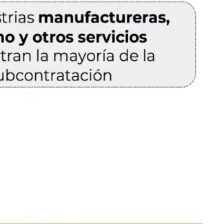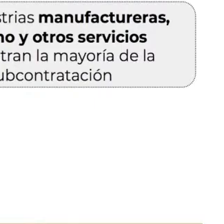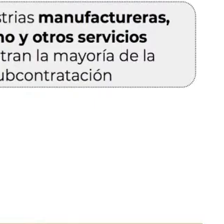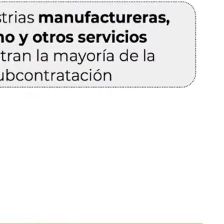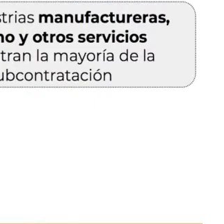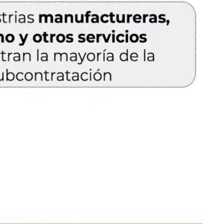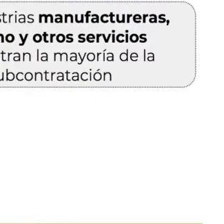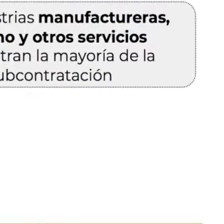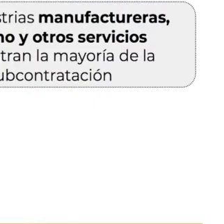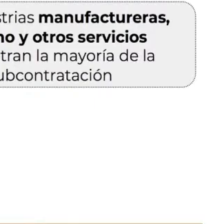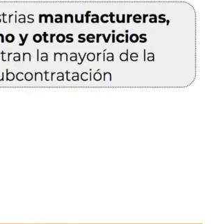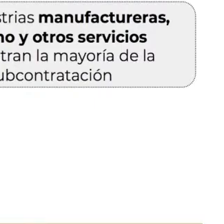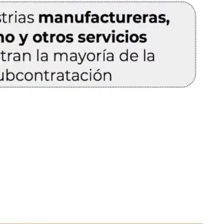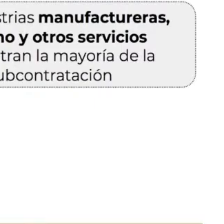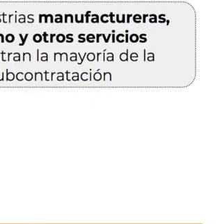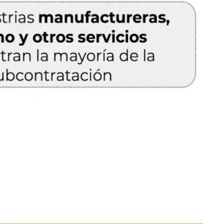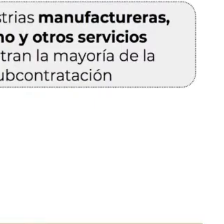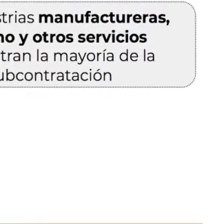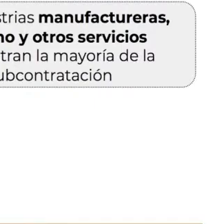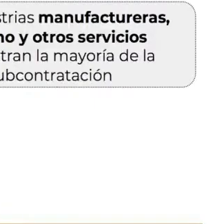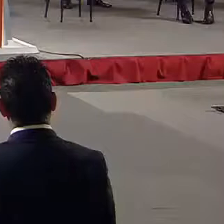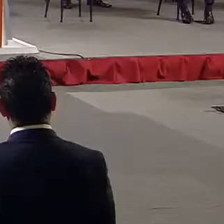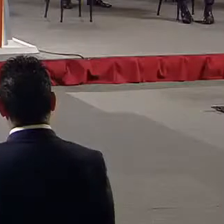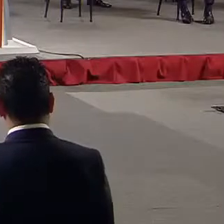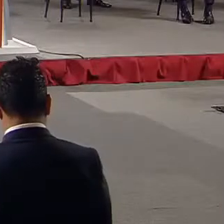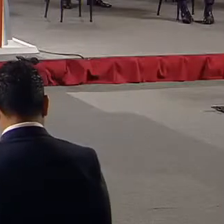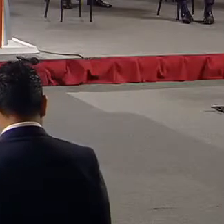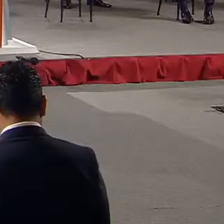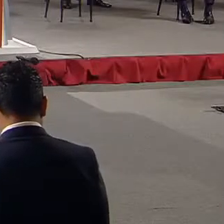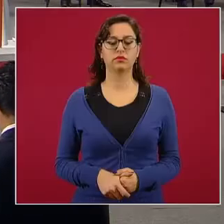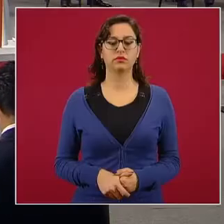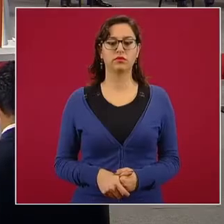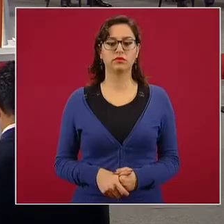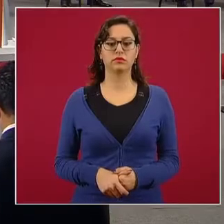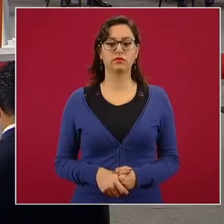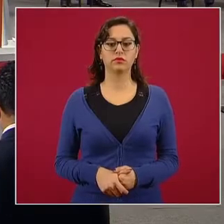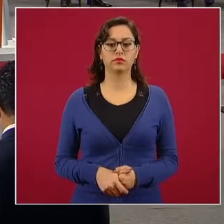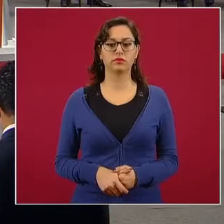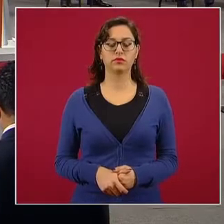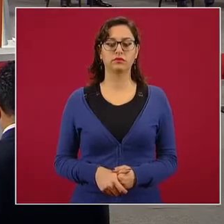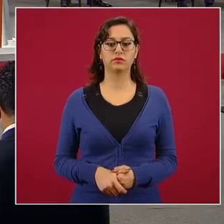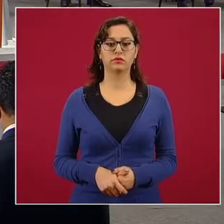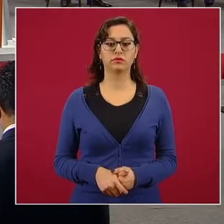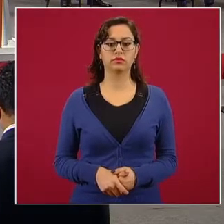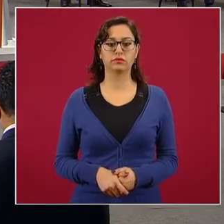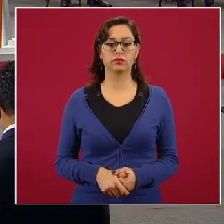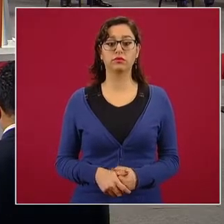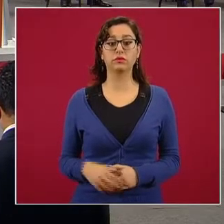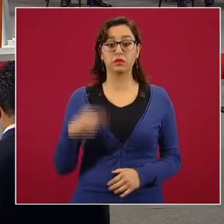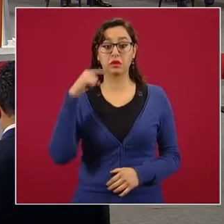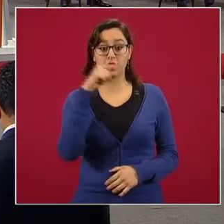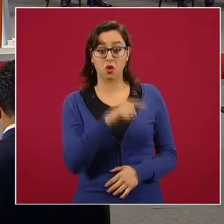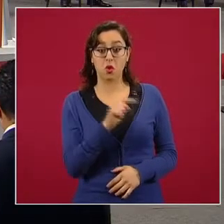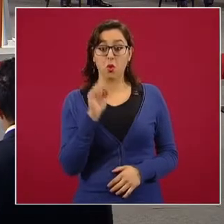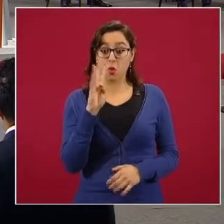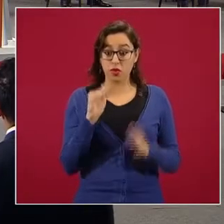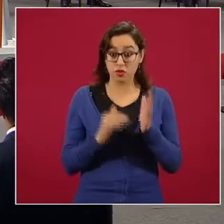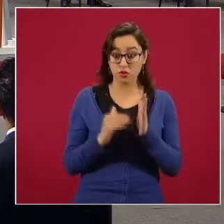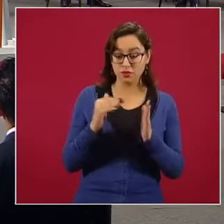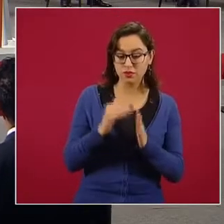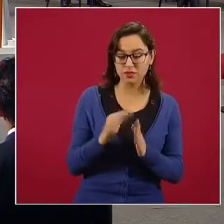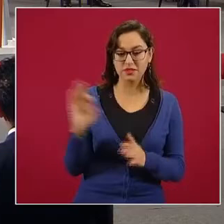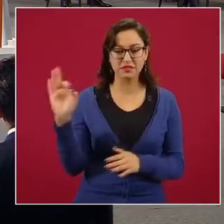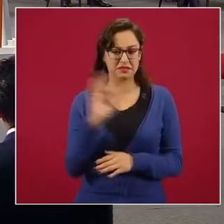tienen registros claros, así que consideramos que es muy probable que esa cifra sea menor a la